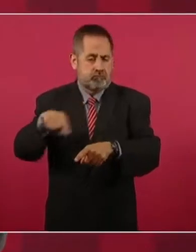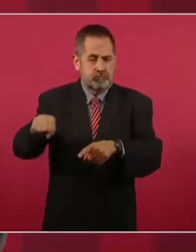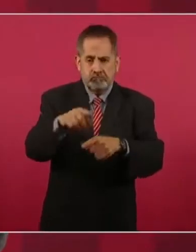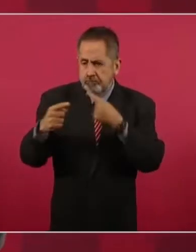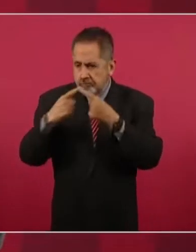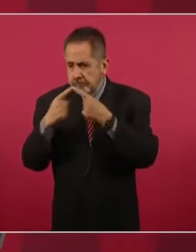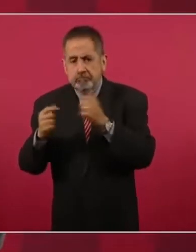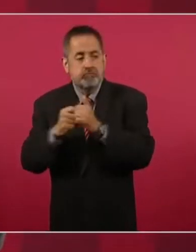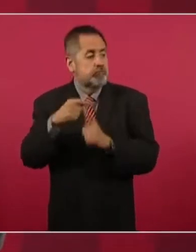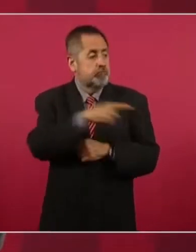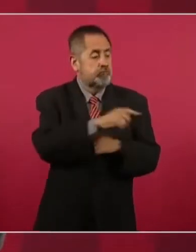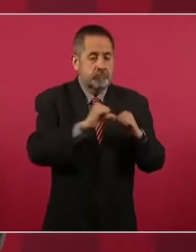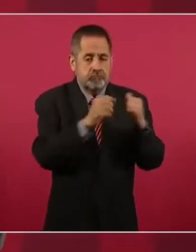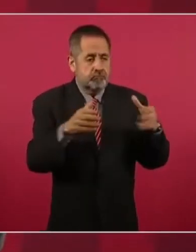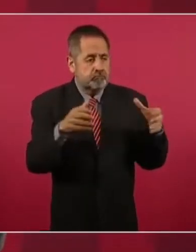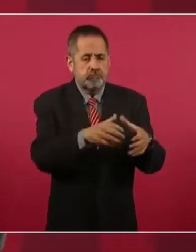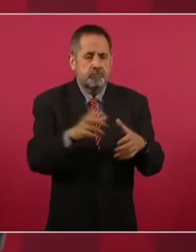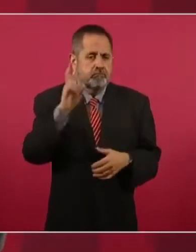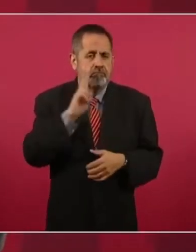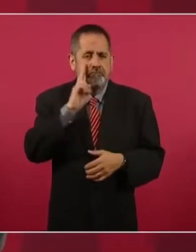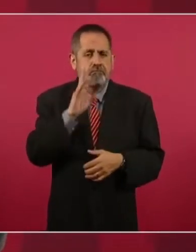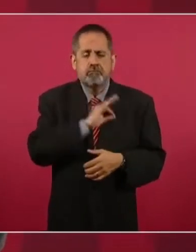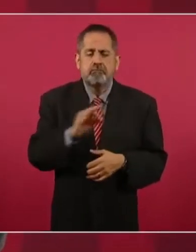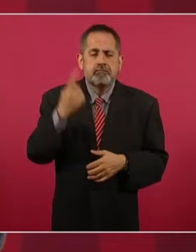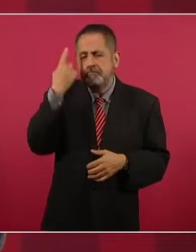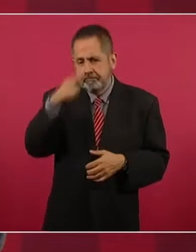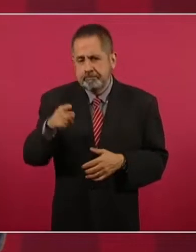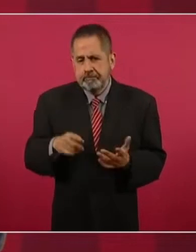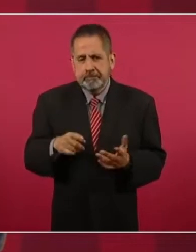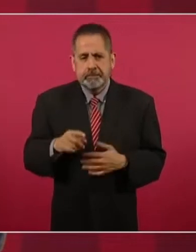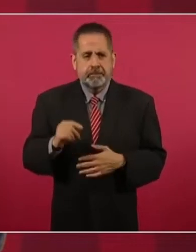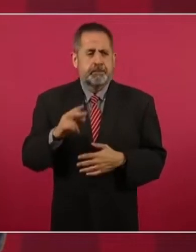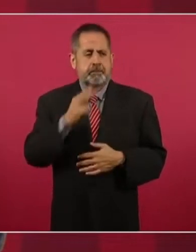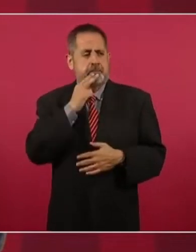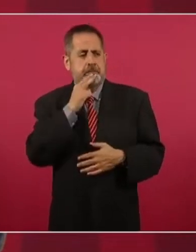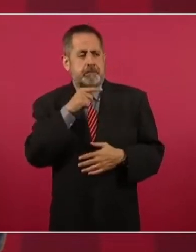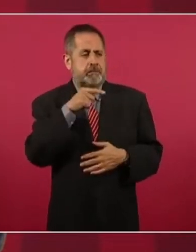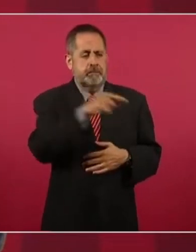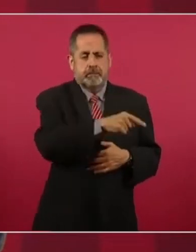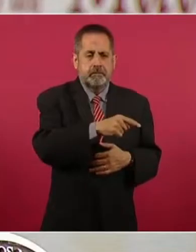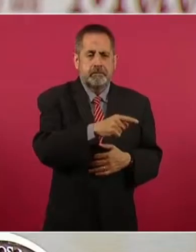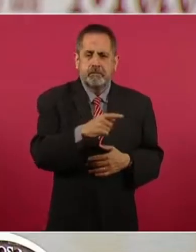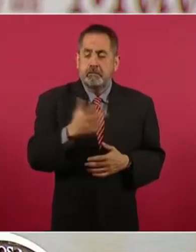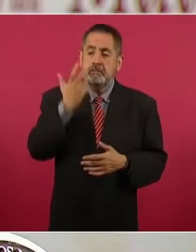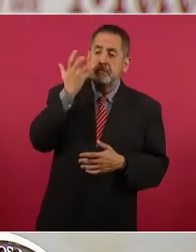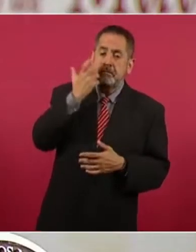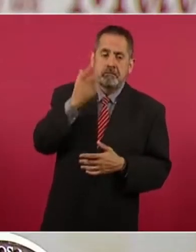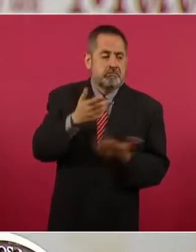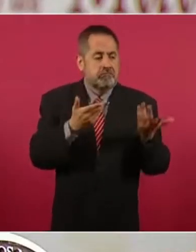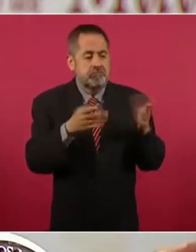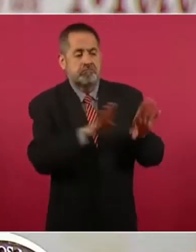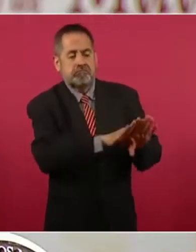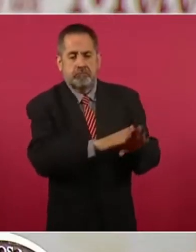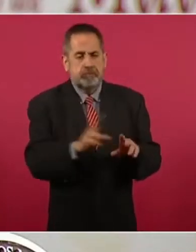propias asociaciones, buscando precisamente evitar el mal uso de esta figura y tratar de cerrar la